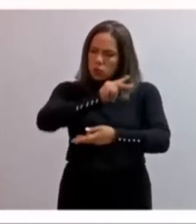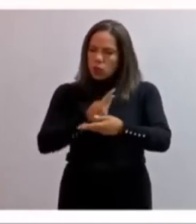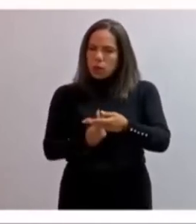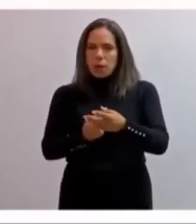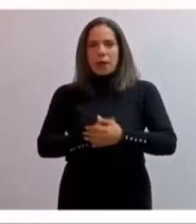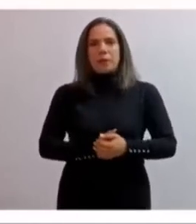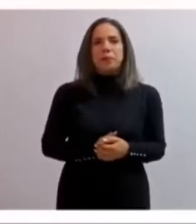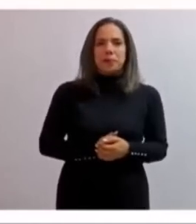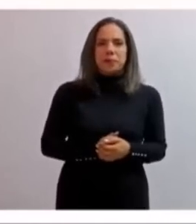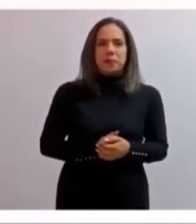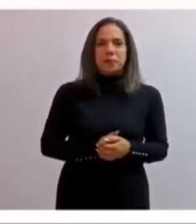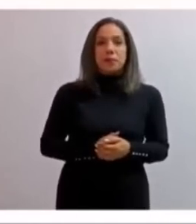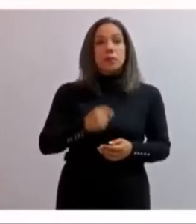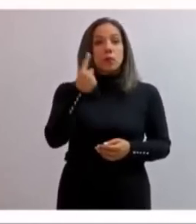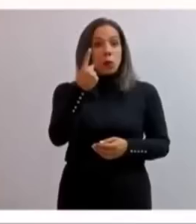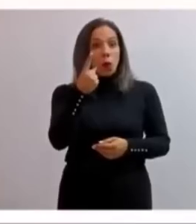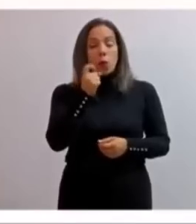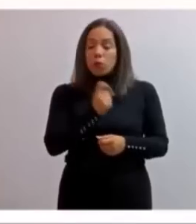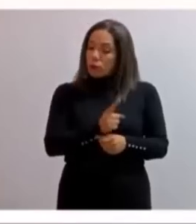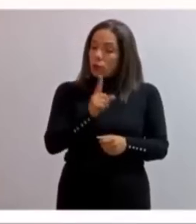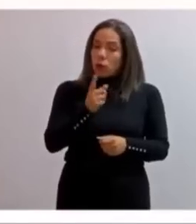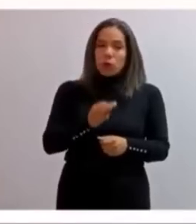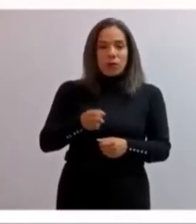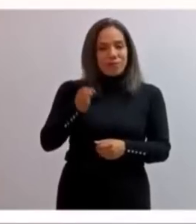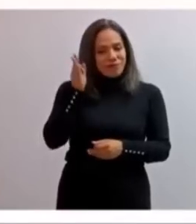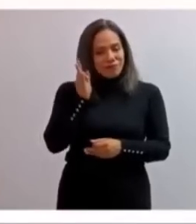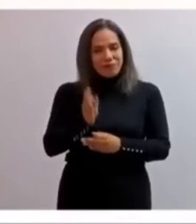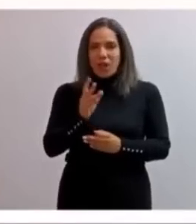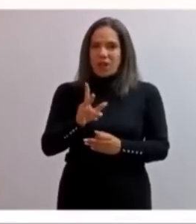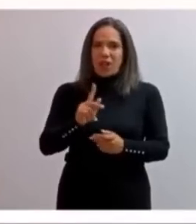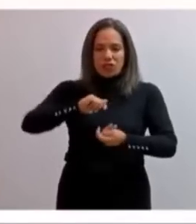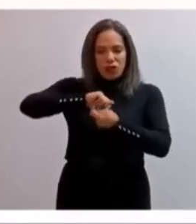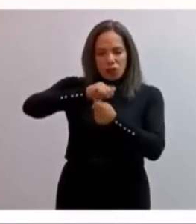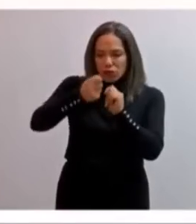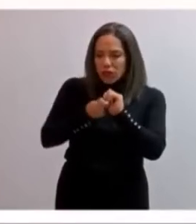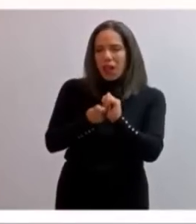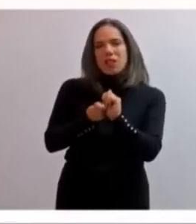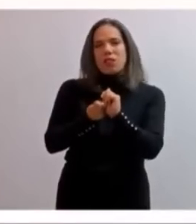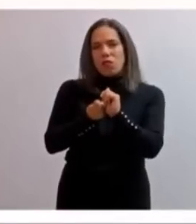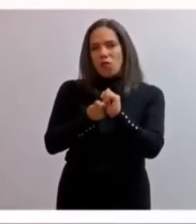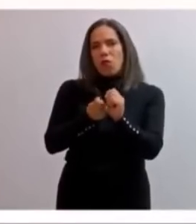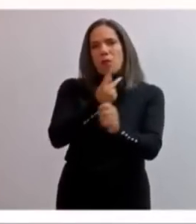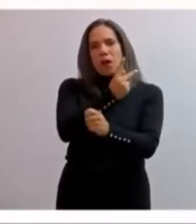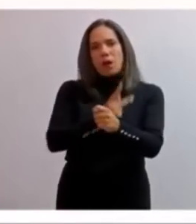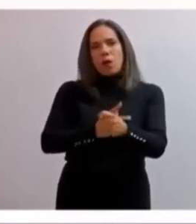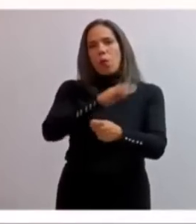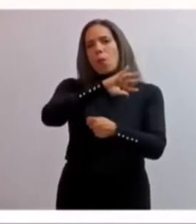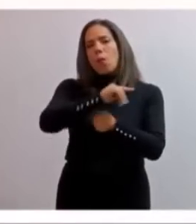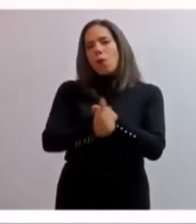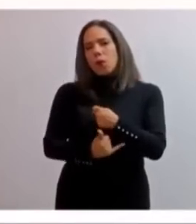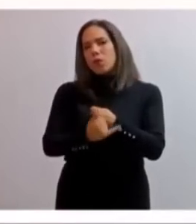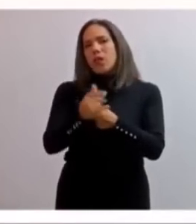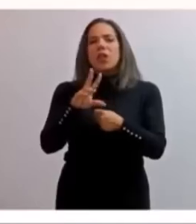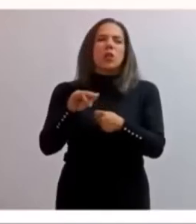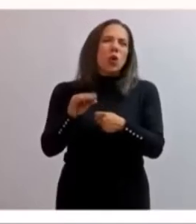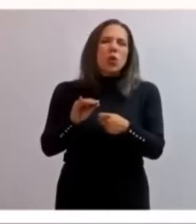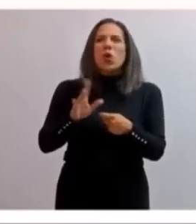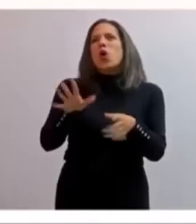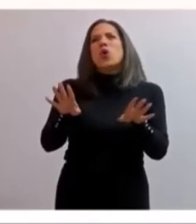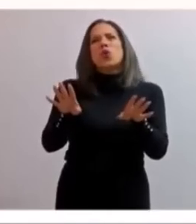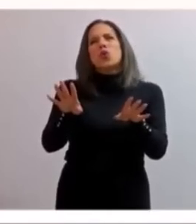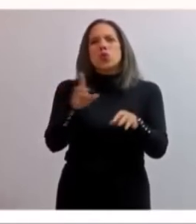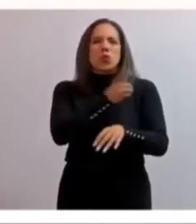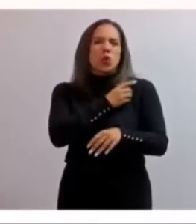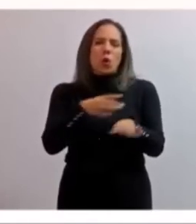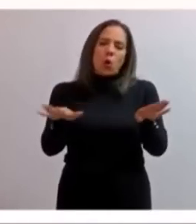primer lugar, tenemos que reconocer que es un proyecto de transformación, no es una adecuación, no es una